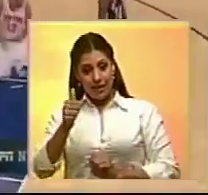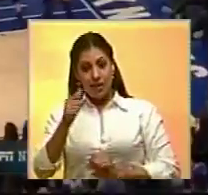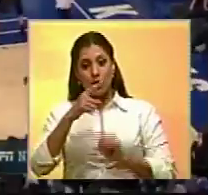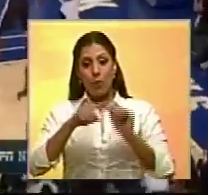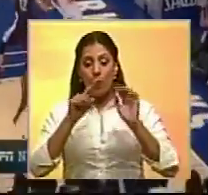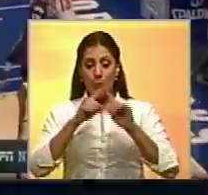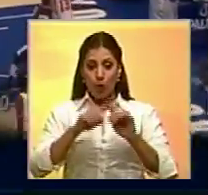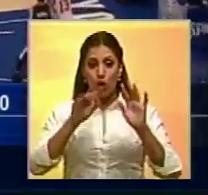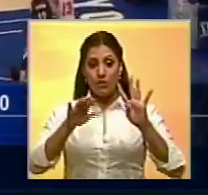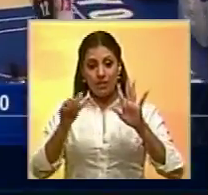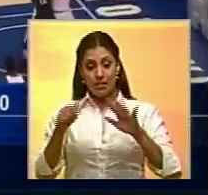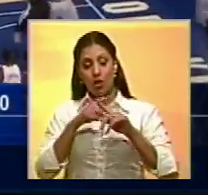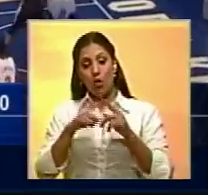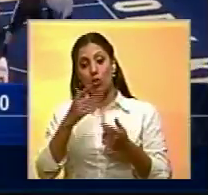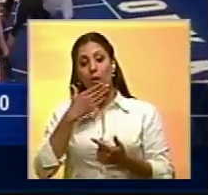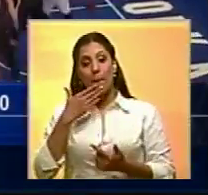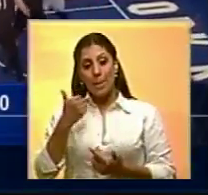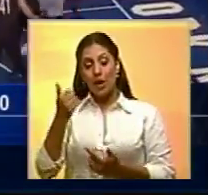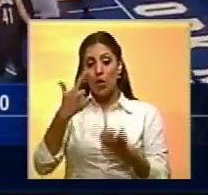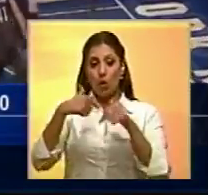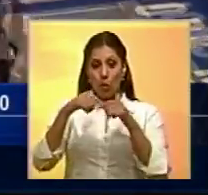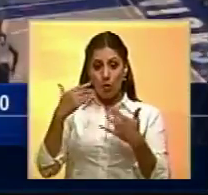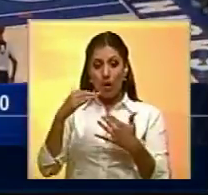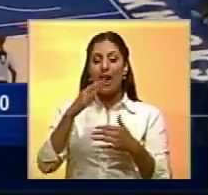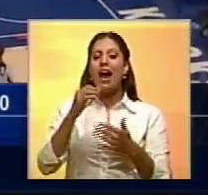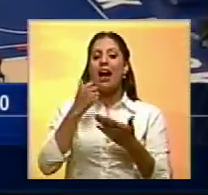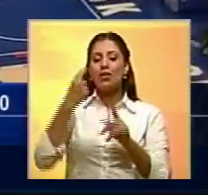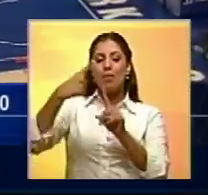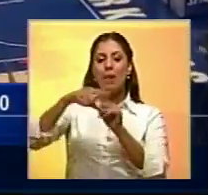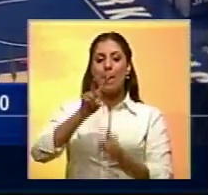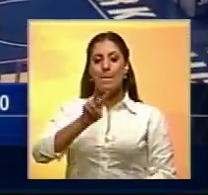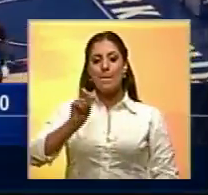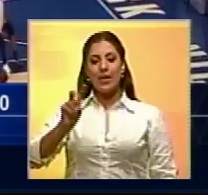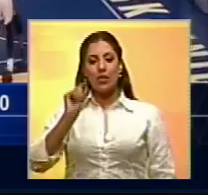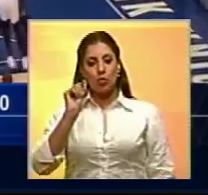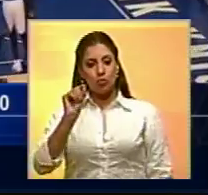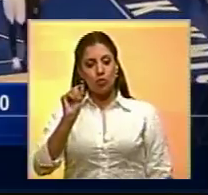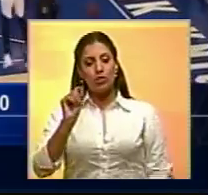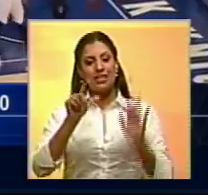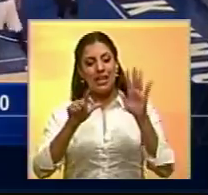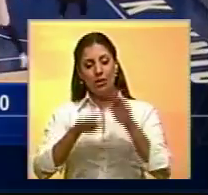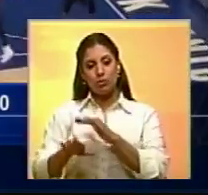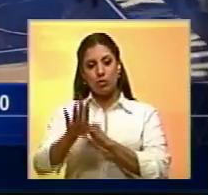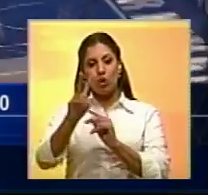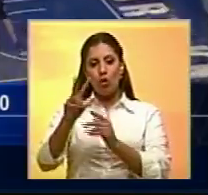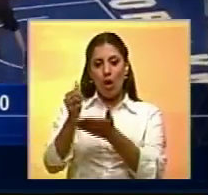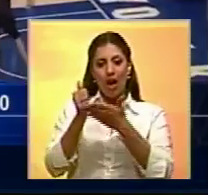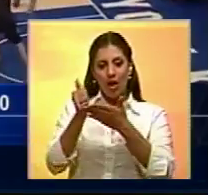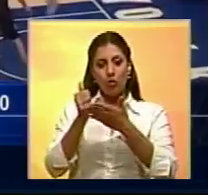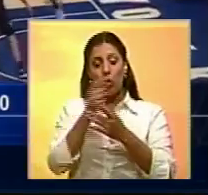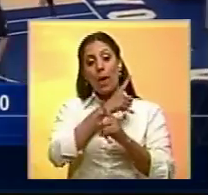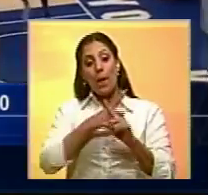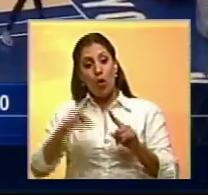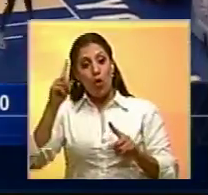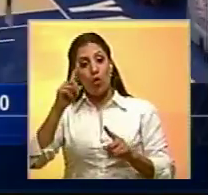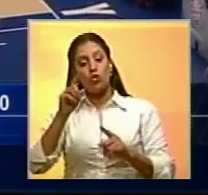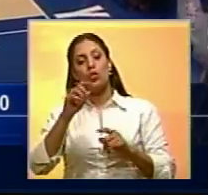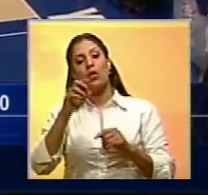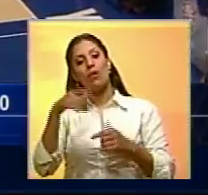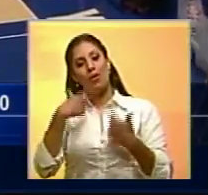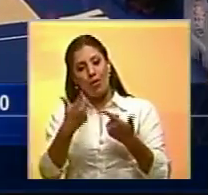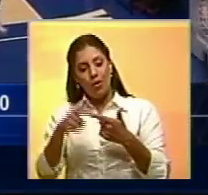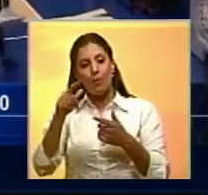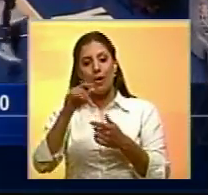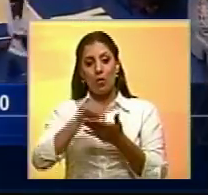110-96. Carmelo Anthony fue el mejor por los Knickerbockers tras sumar 22 puntos, 7 rebotes y 2 asistencias, mientras que por los Nets,